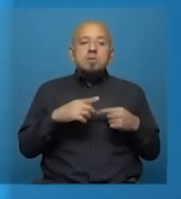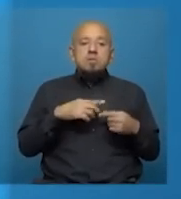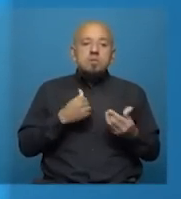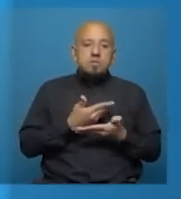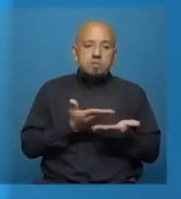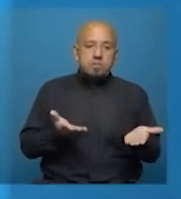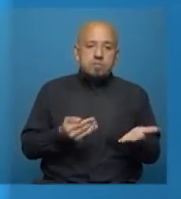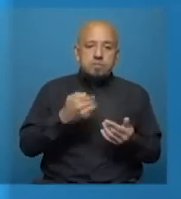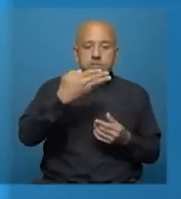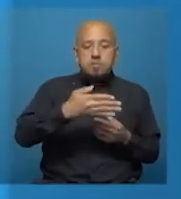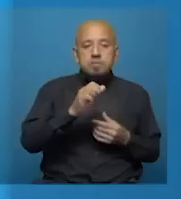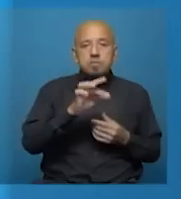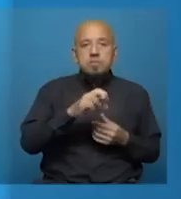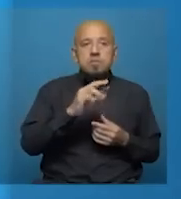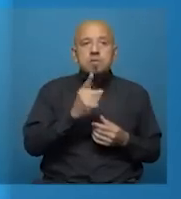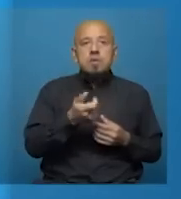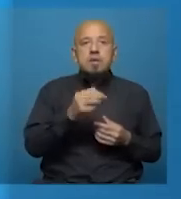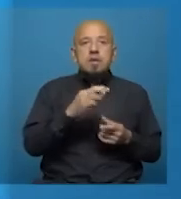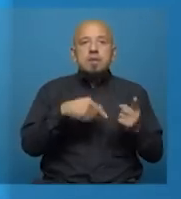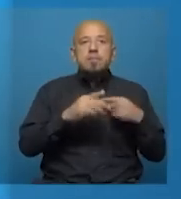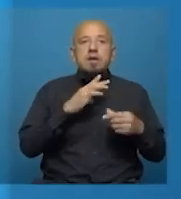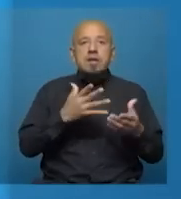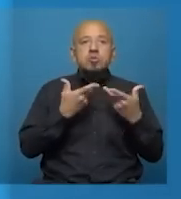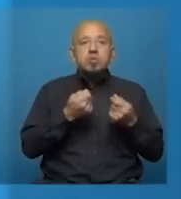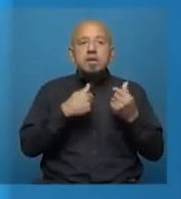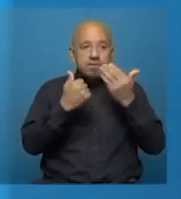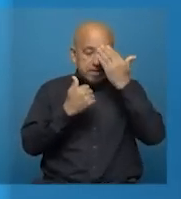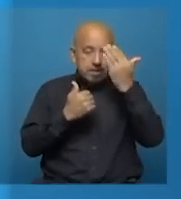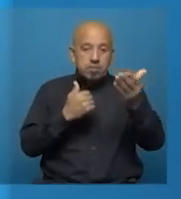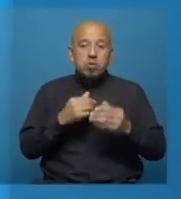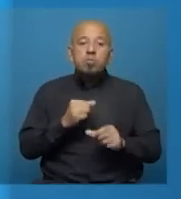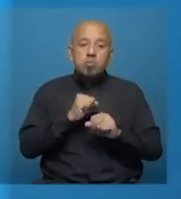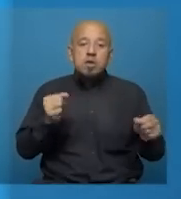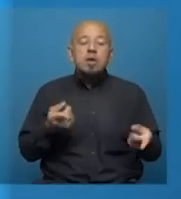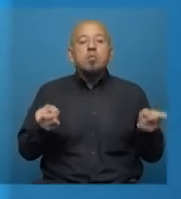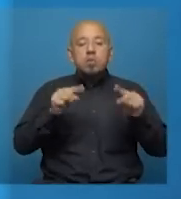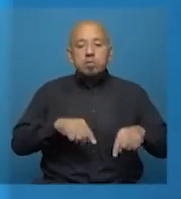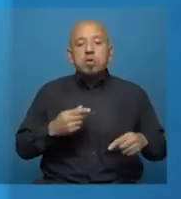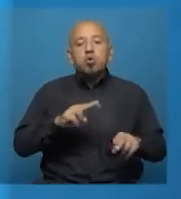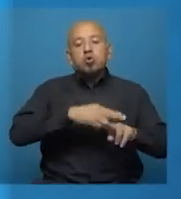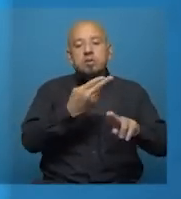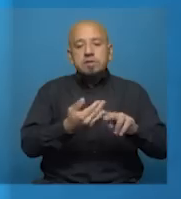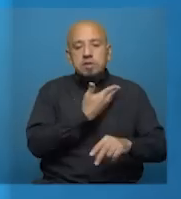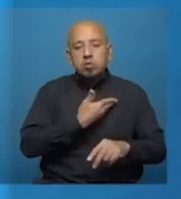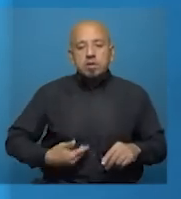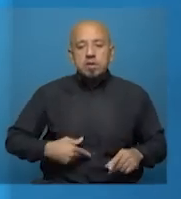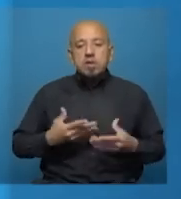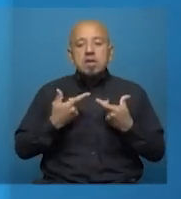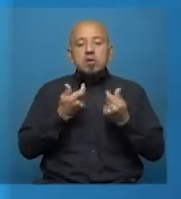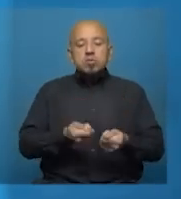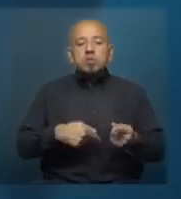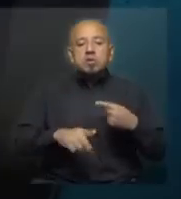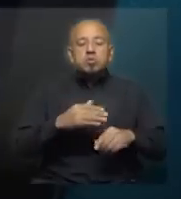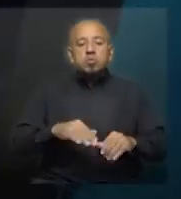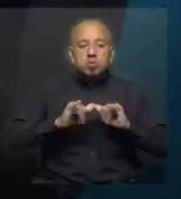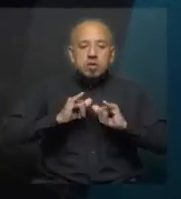visibilice Vergara? No, para ayudar a que el Frente Amplio pueda realmente volver a ser gobierno y ayudar al Frente Amplio en su campaña